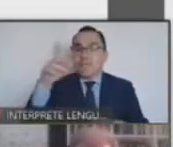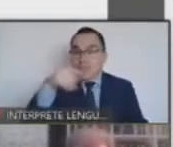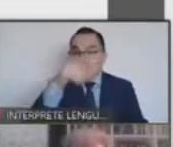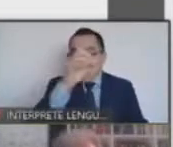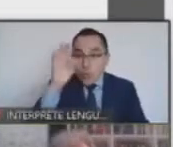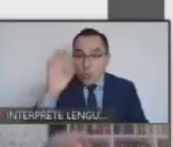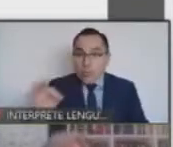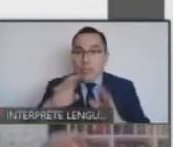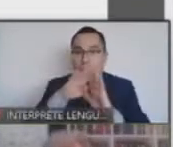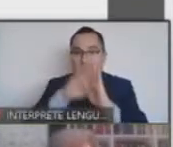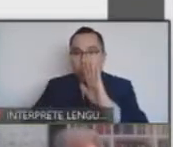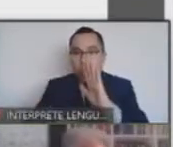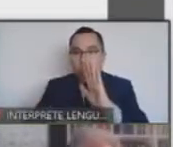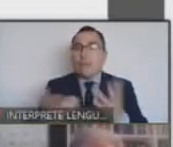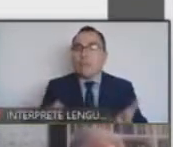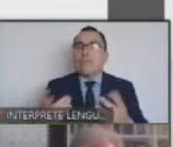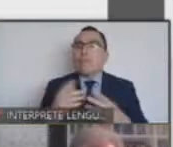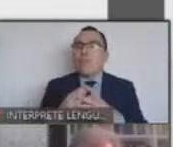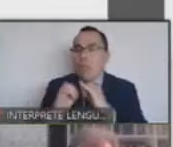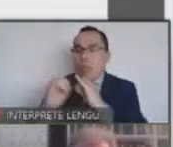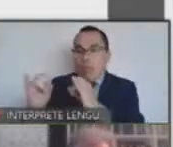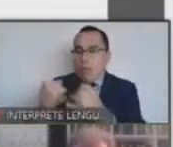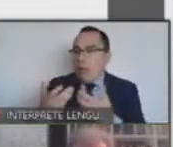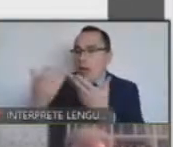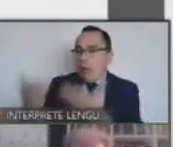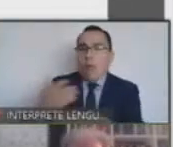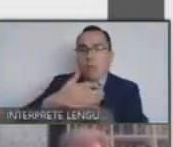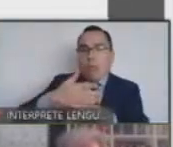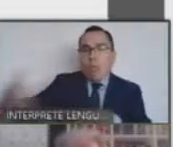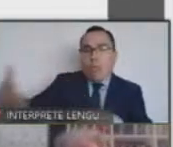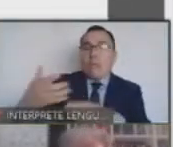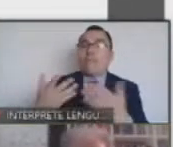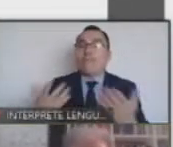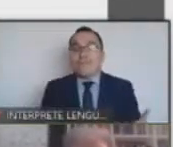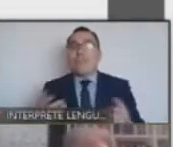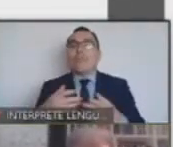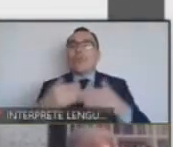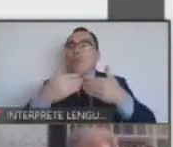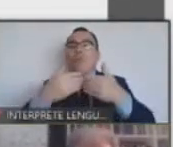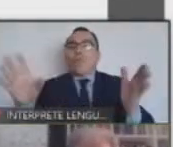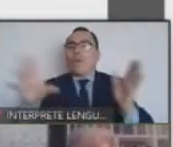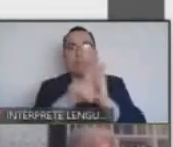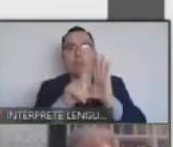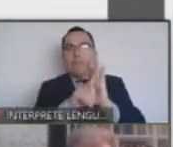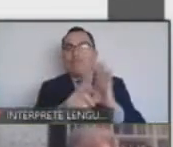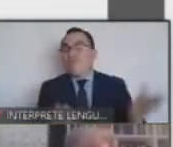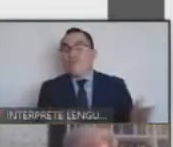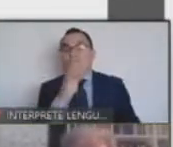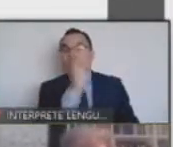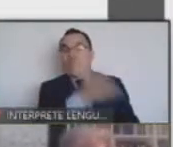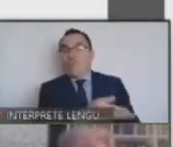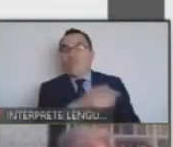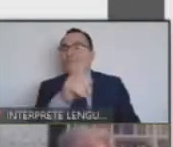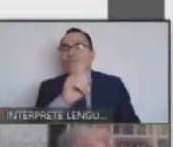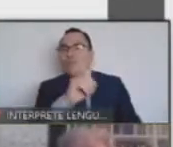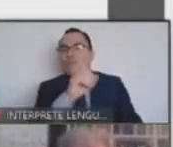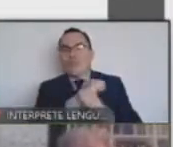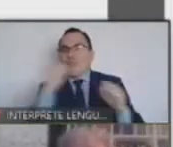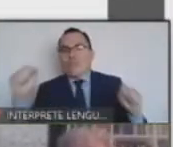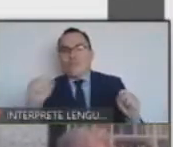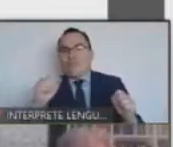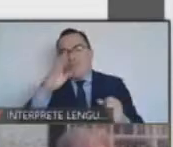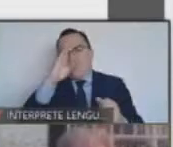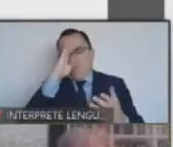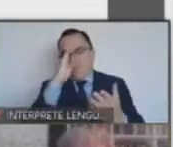entregó o se entregó con mucho más tardanza, pero todo fuera de la ley y por lo tanto el Consejo ha decidido tomar